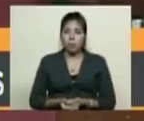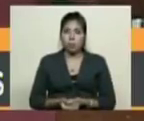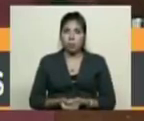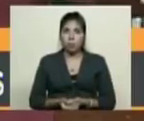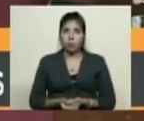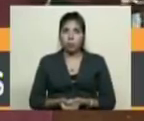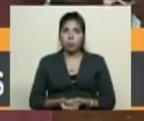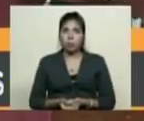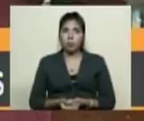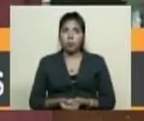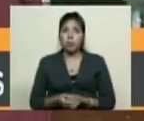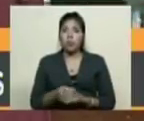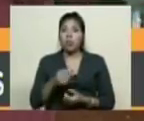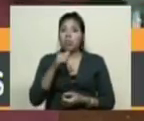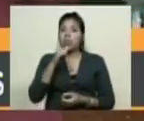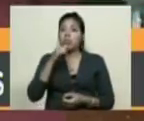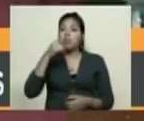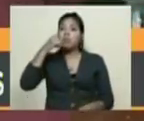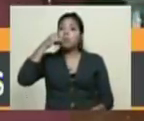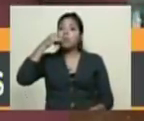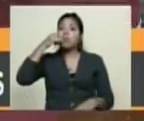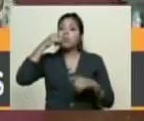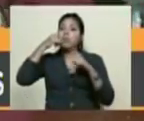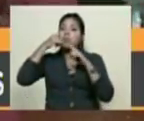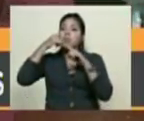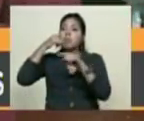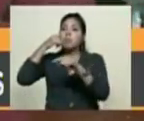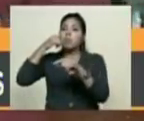¿Quién agarra un teléfono para defender a este o aquel?